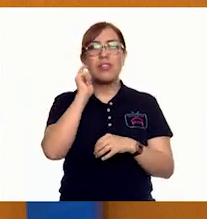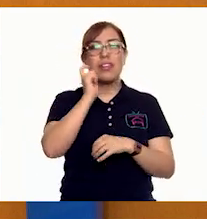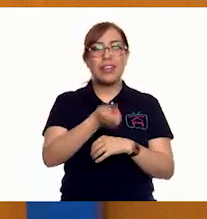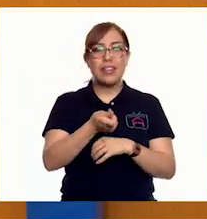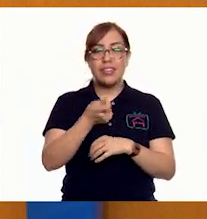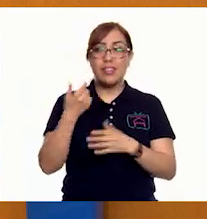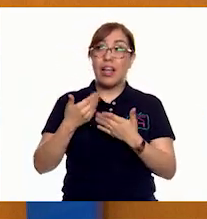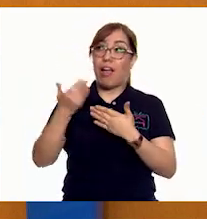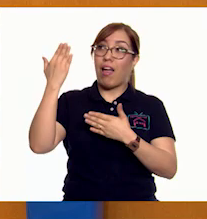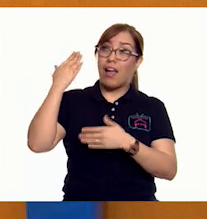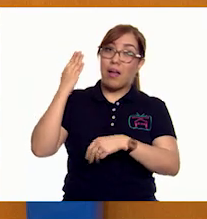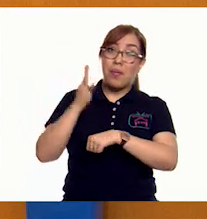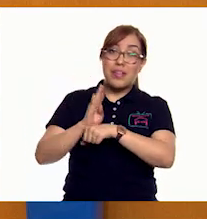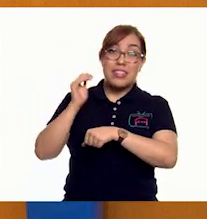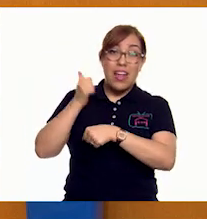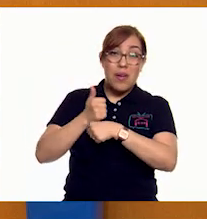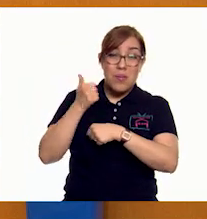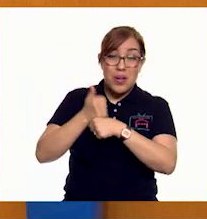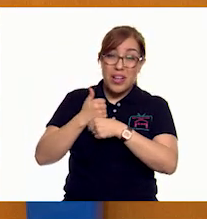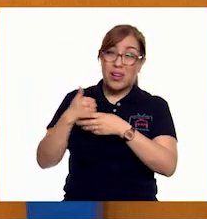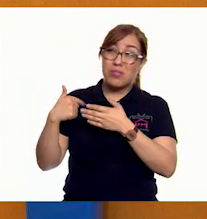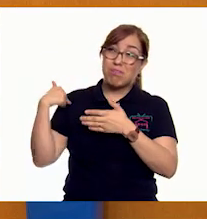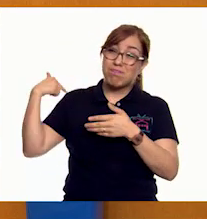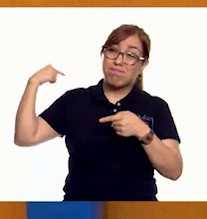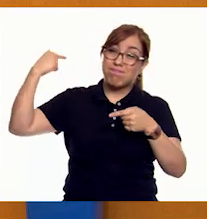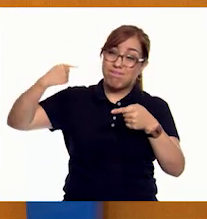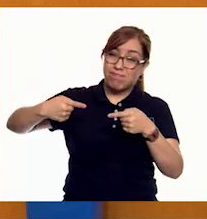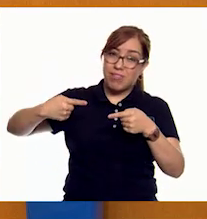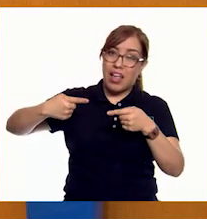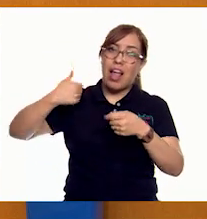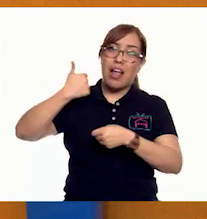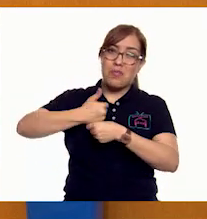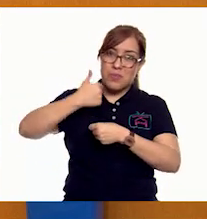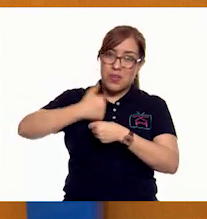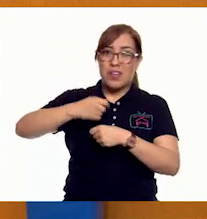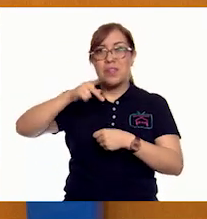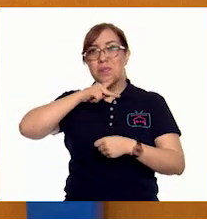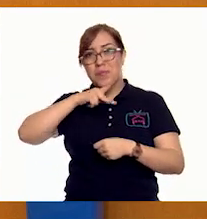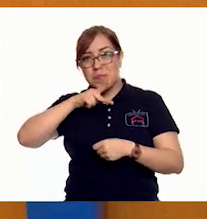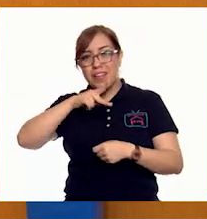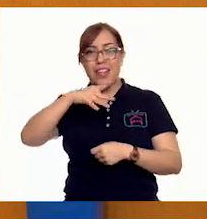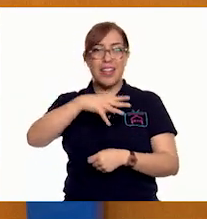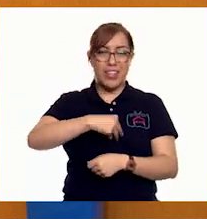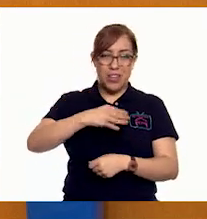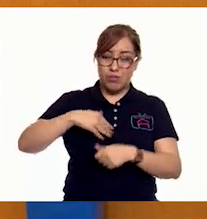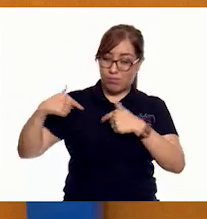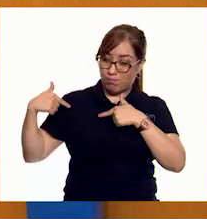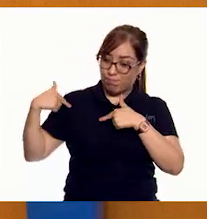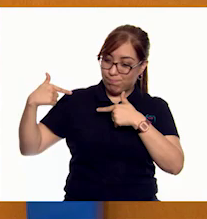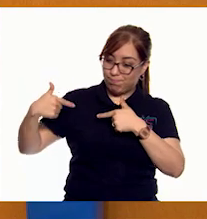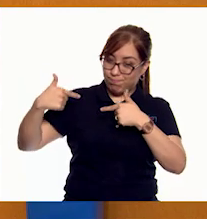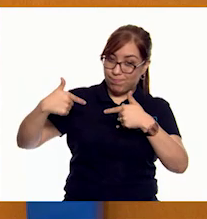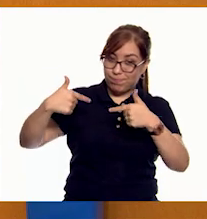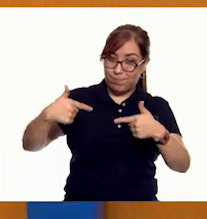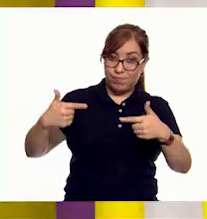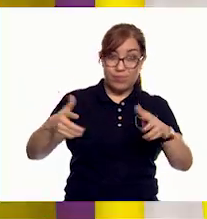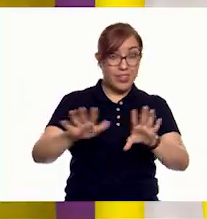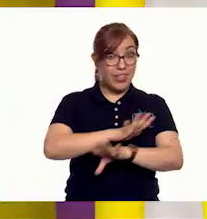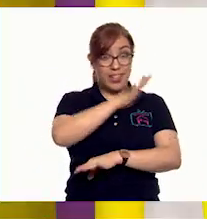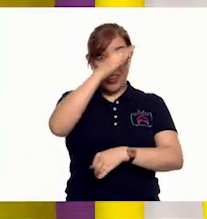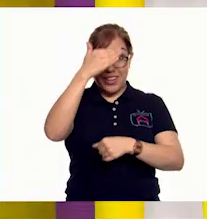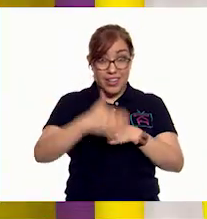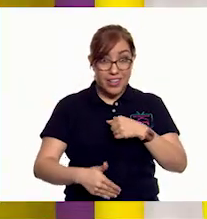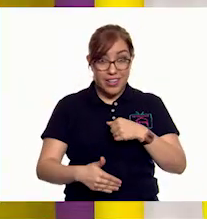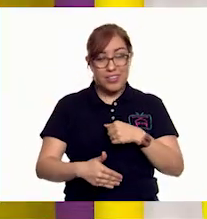desde los bisabuelos o antes de los bisabuelos, a los abuelos, a los papás, a los hijos. Pero la cadenita no termina ahí. No,